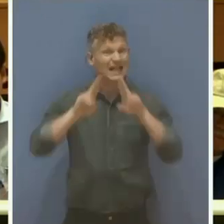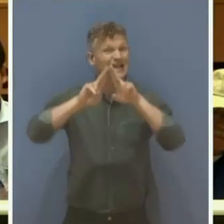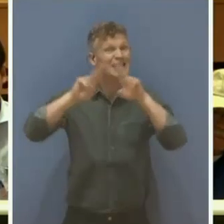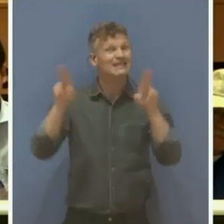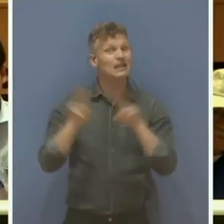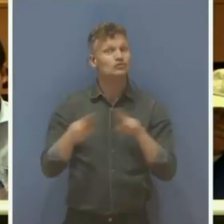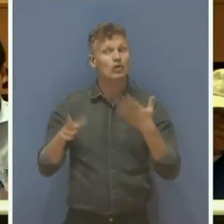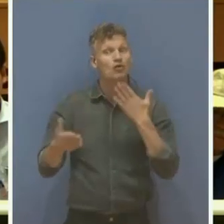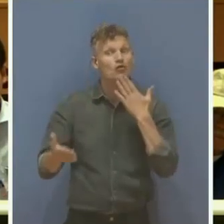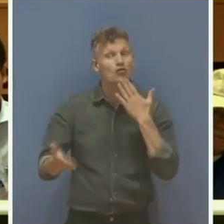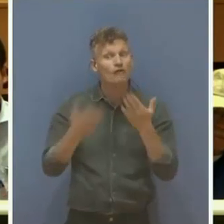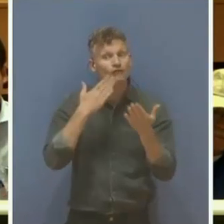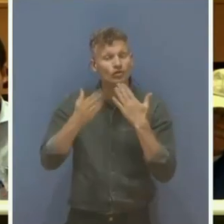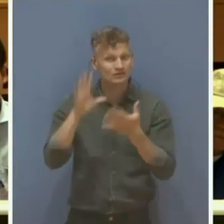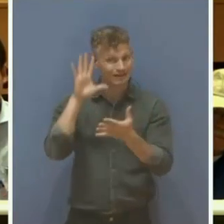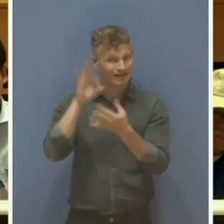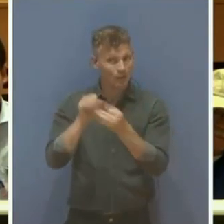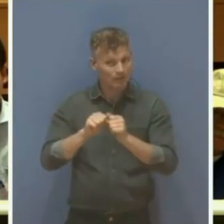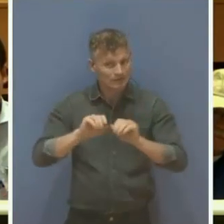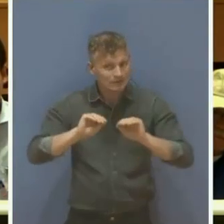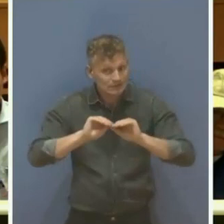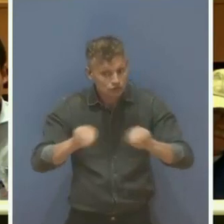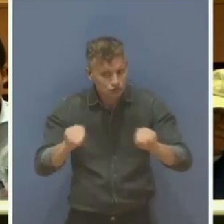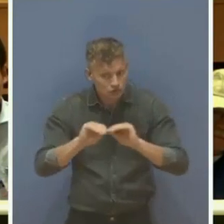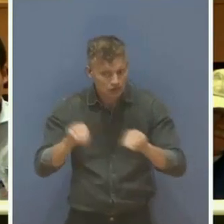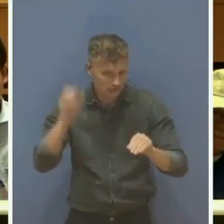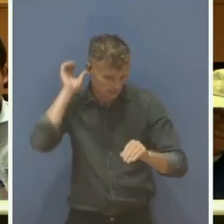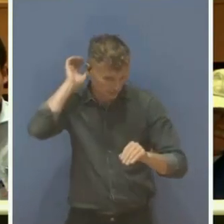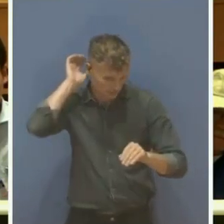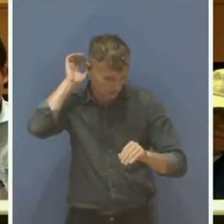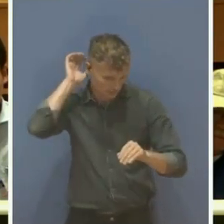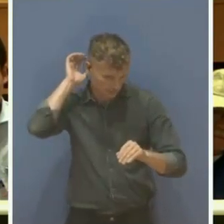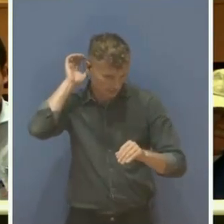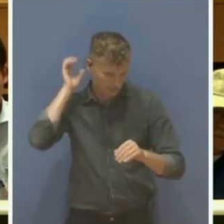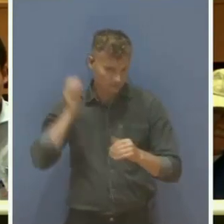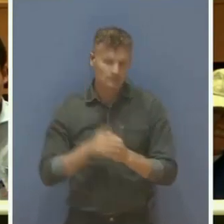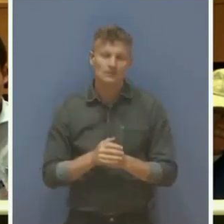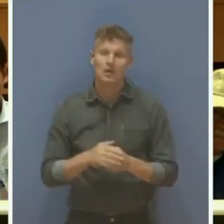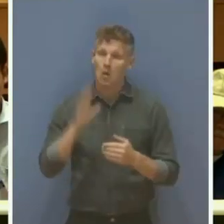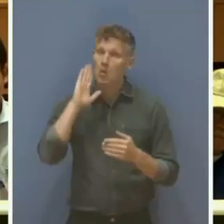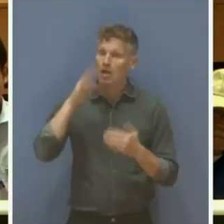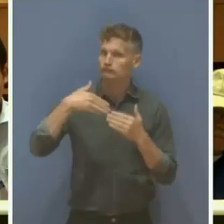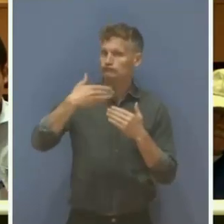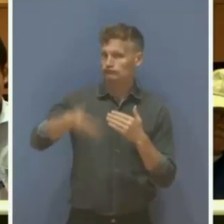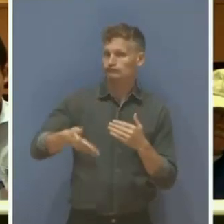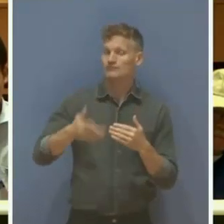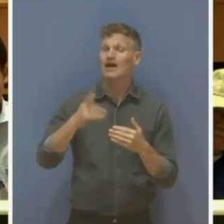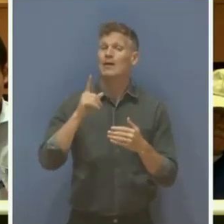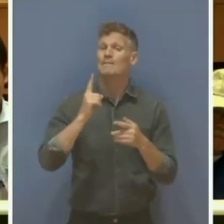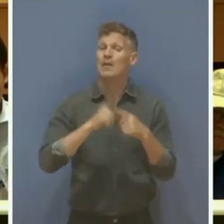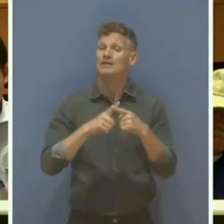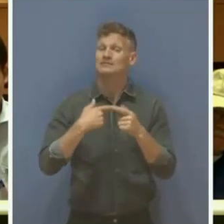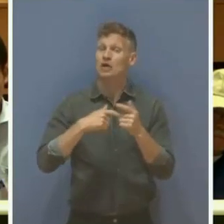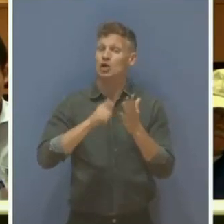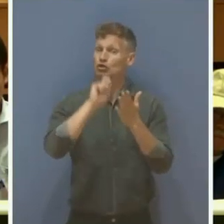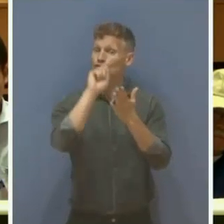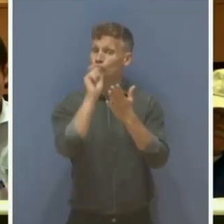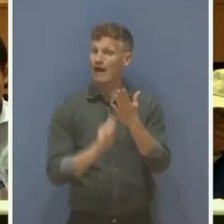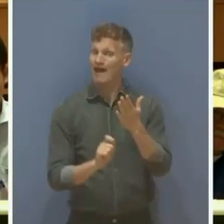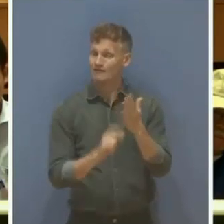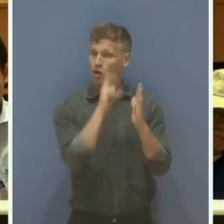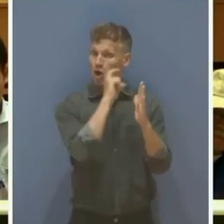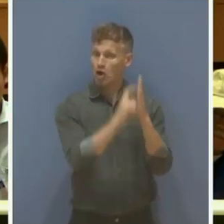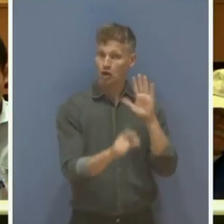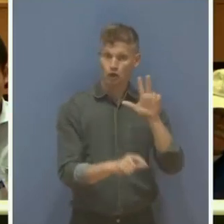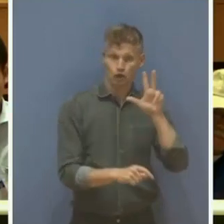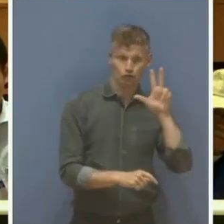artículo 3 del borrador, abre comillas, contenido de la solicitud, con las siguientes posibilidades, y cito. Opción A, la divulgación del origen